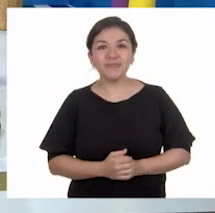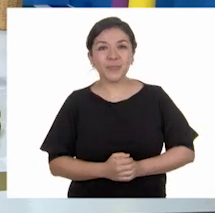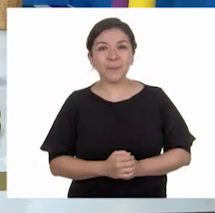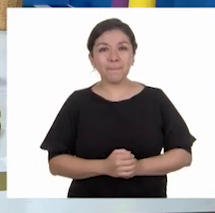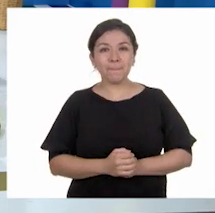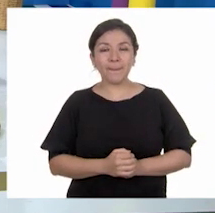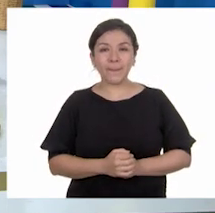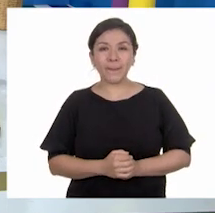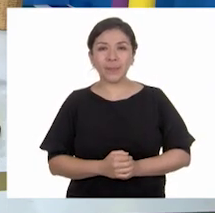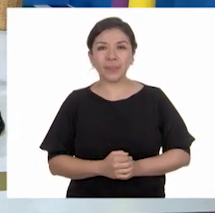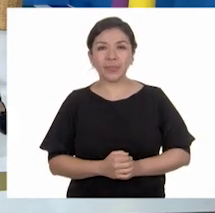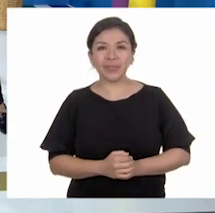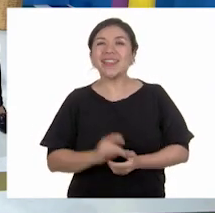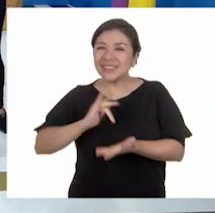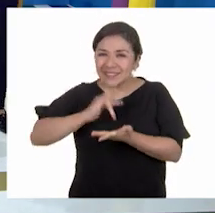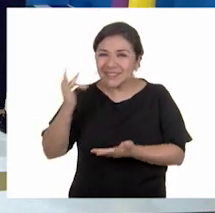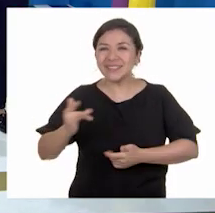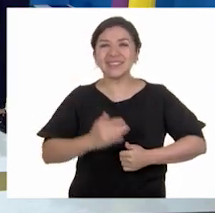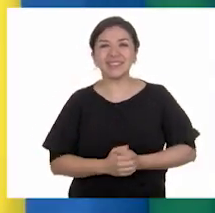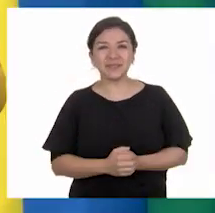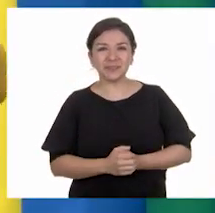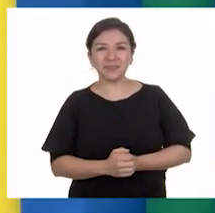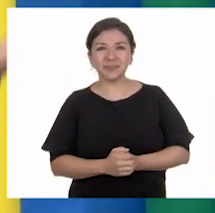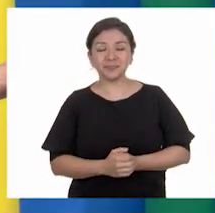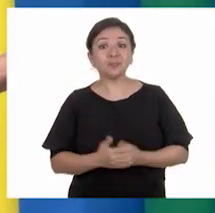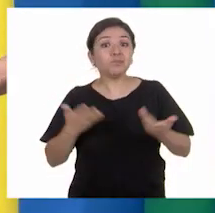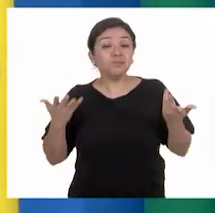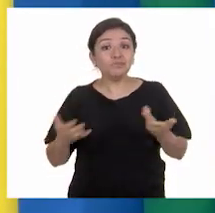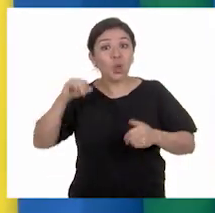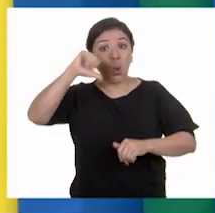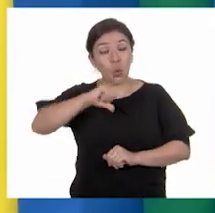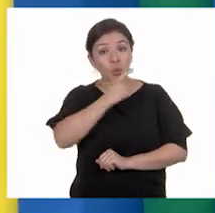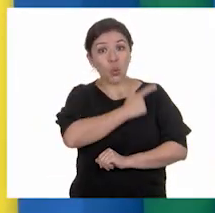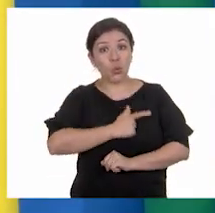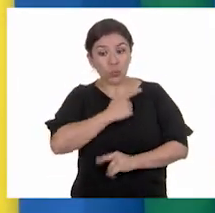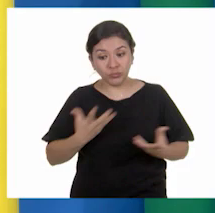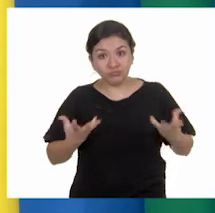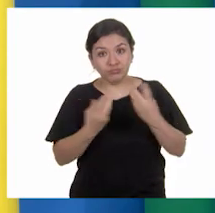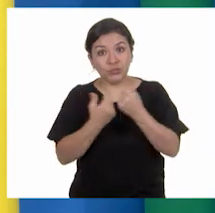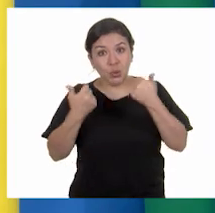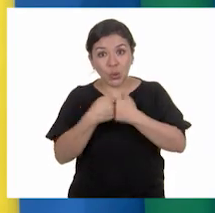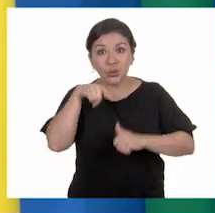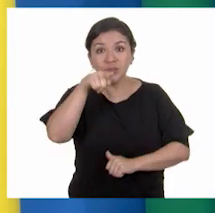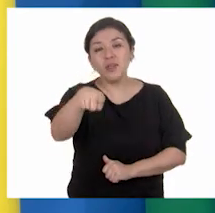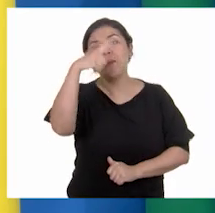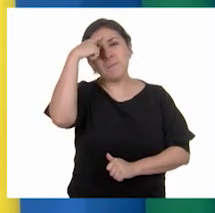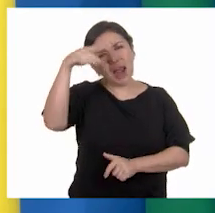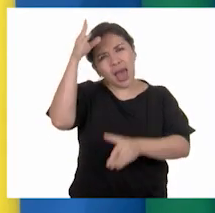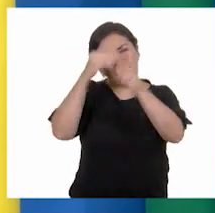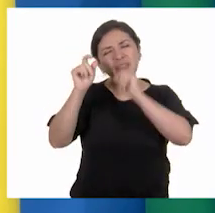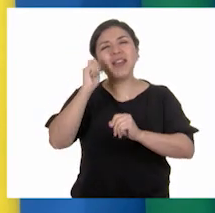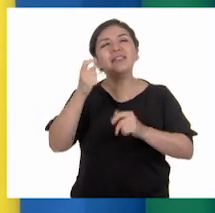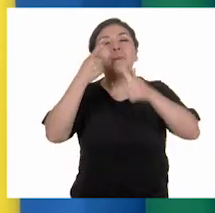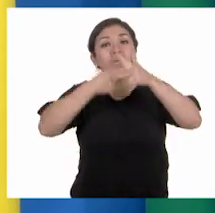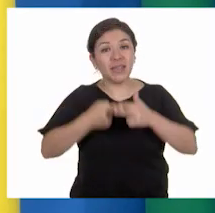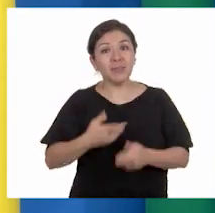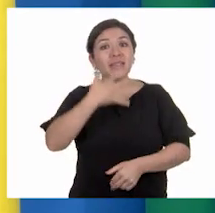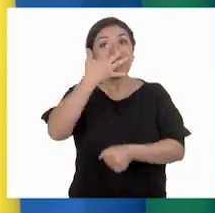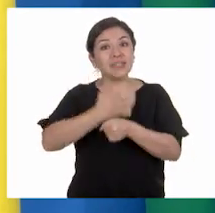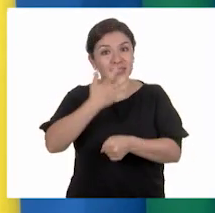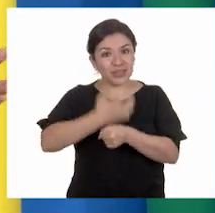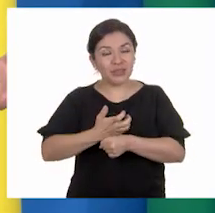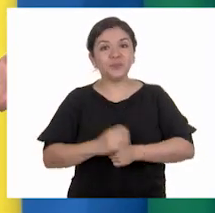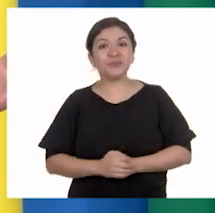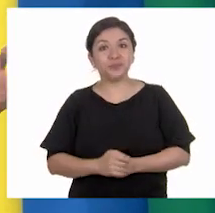Aquí tienes. Gracias. Vamos a tener el gusto de estar con ustedes en esta clase de matemáticas de quinto